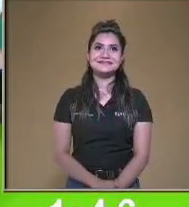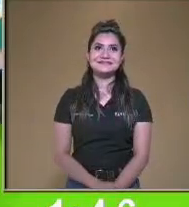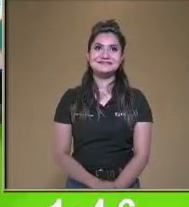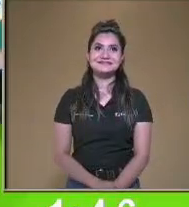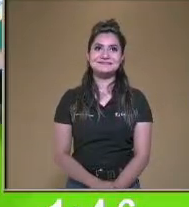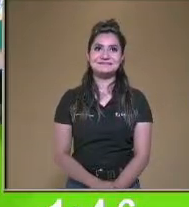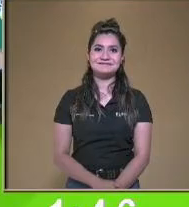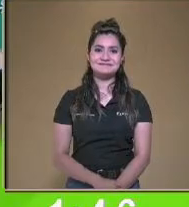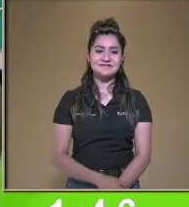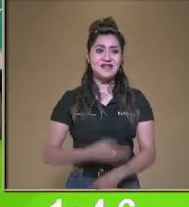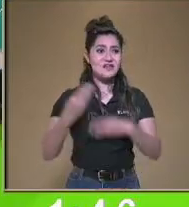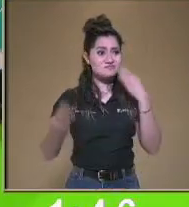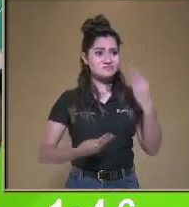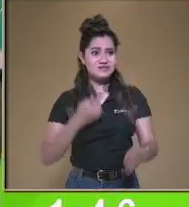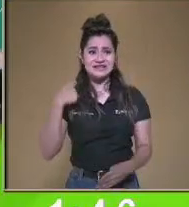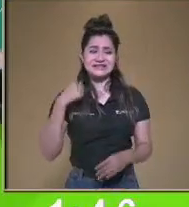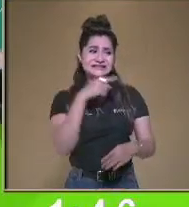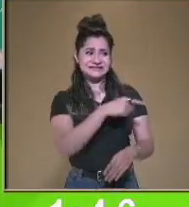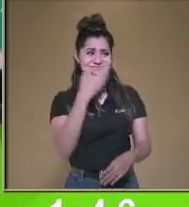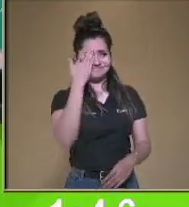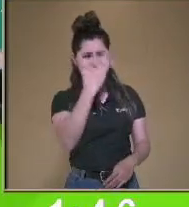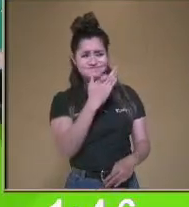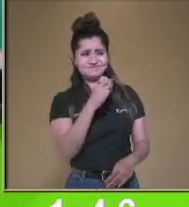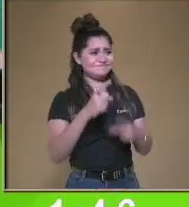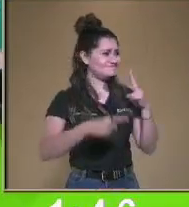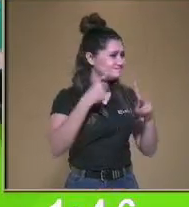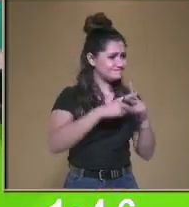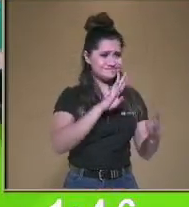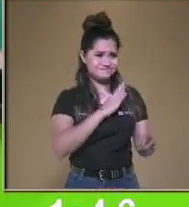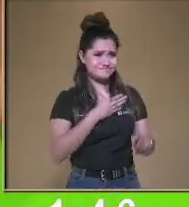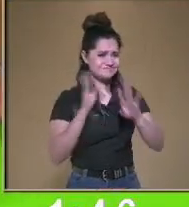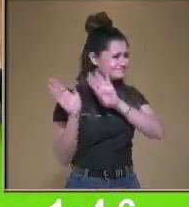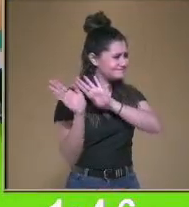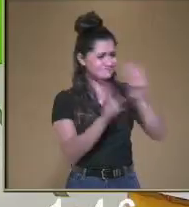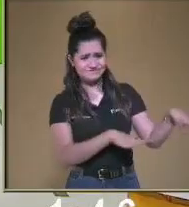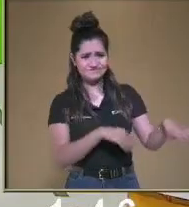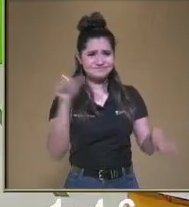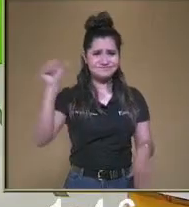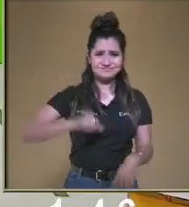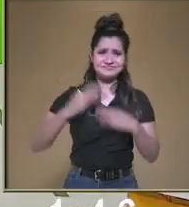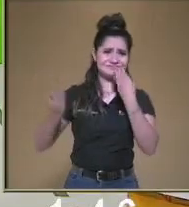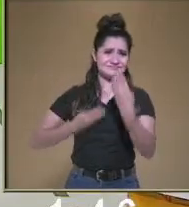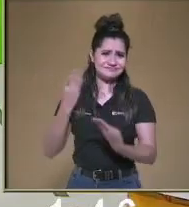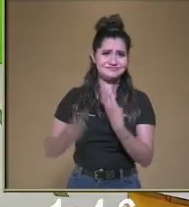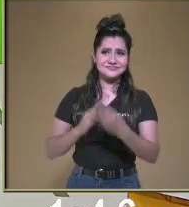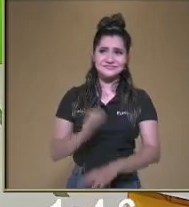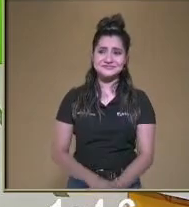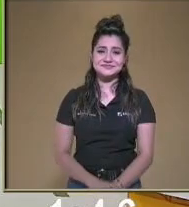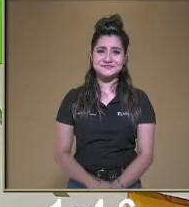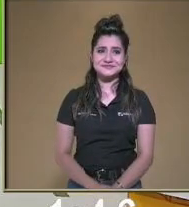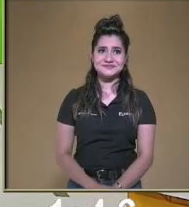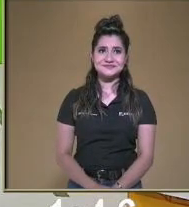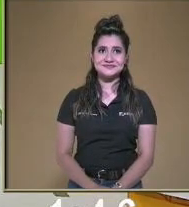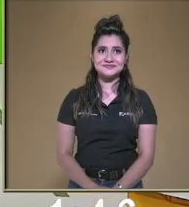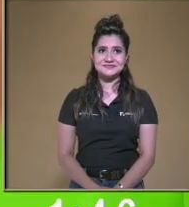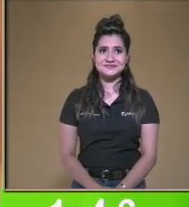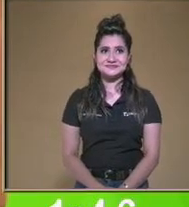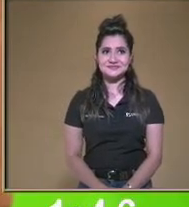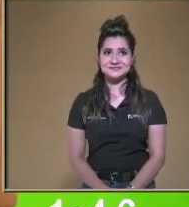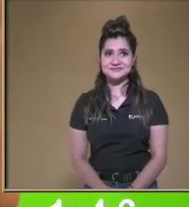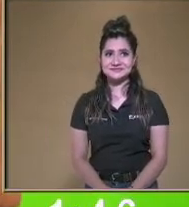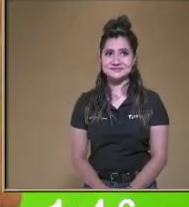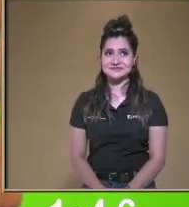baile y no tengo tiempo de estar revisando matemáticas, español. Estamos con otras cosas ahorita en este momento. Claro que sí.